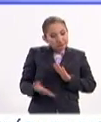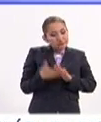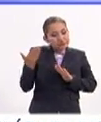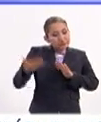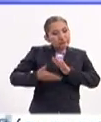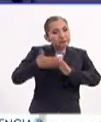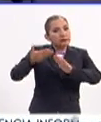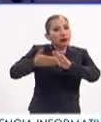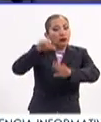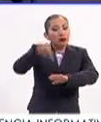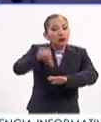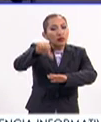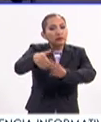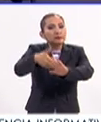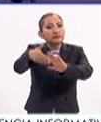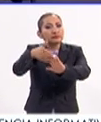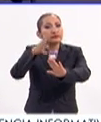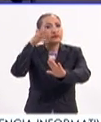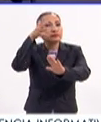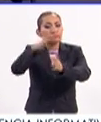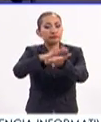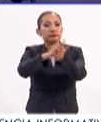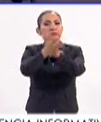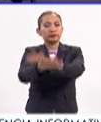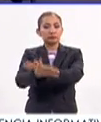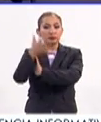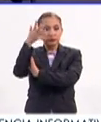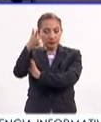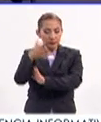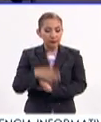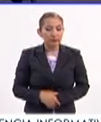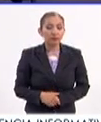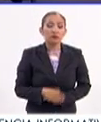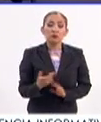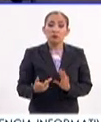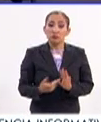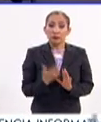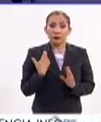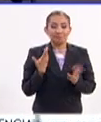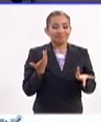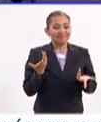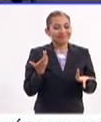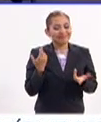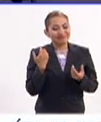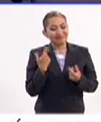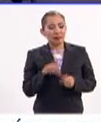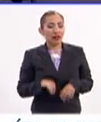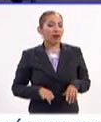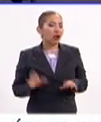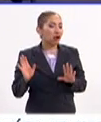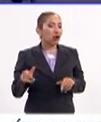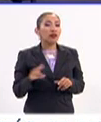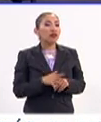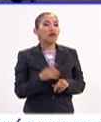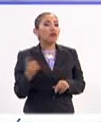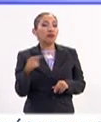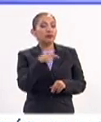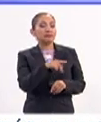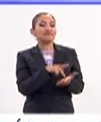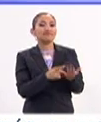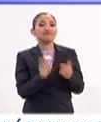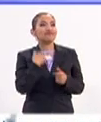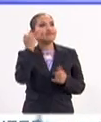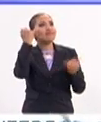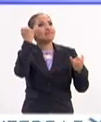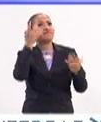estar construyendo lo que realmente quieren generar en un futuro. Claro. Y muchas veces la pérdida de este interés se da a falta de un